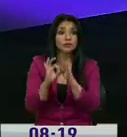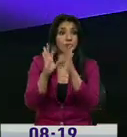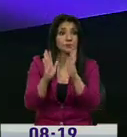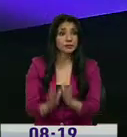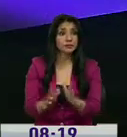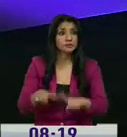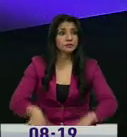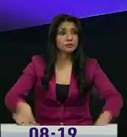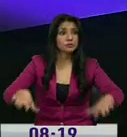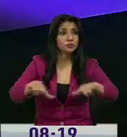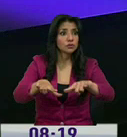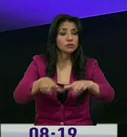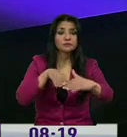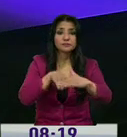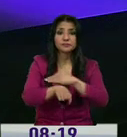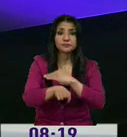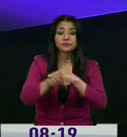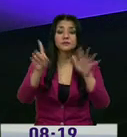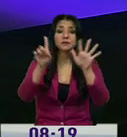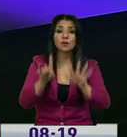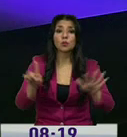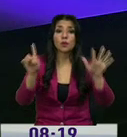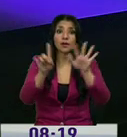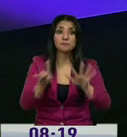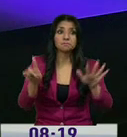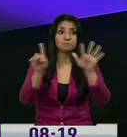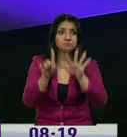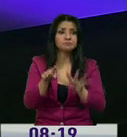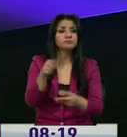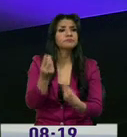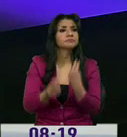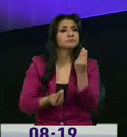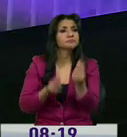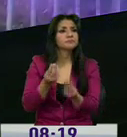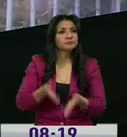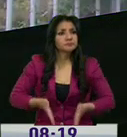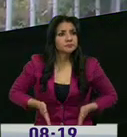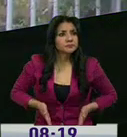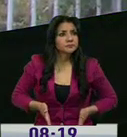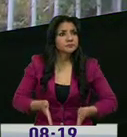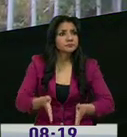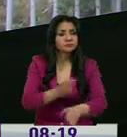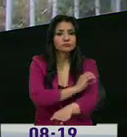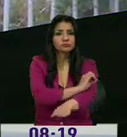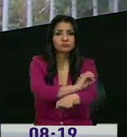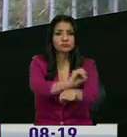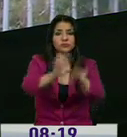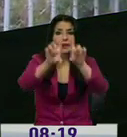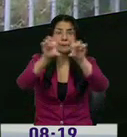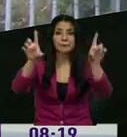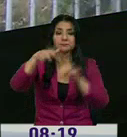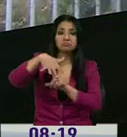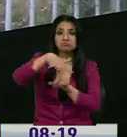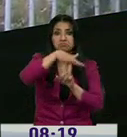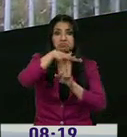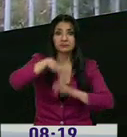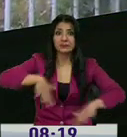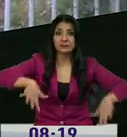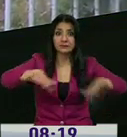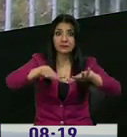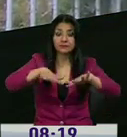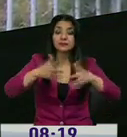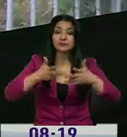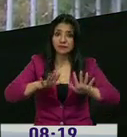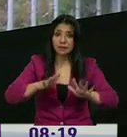Ella está en el túnel de San Juan. ¿Qué hace ahí sobre la Avenida Occidental? La empresa de Parques y Espacios Verdes